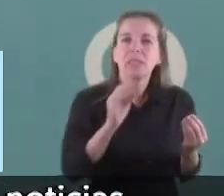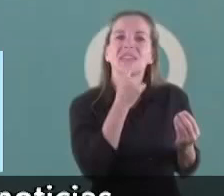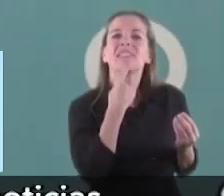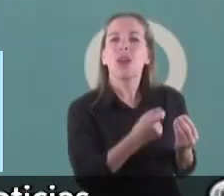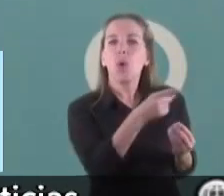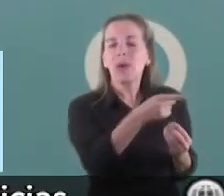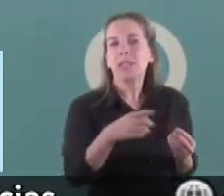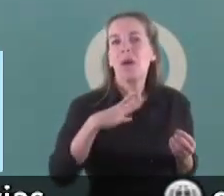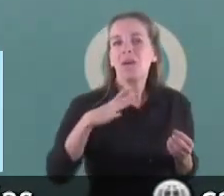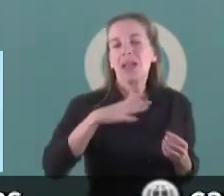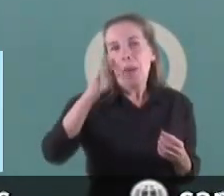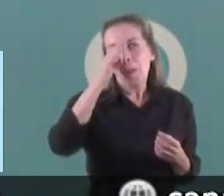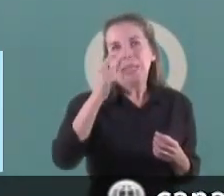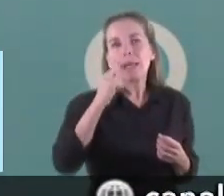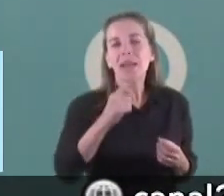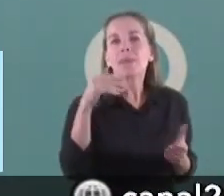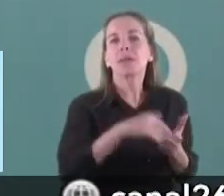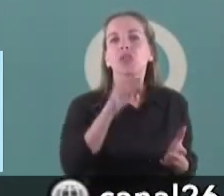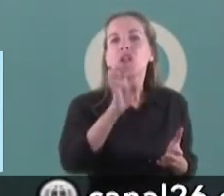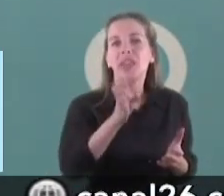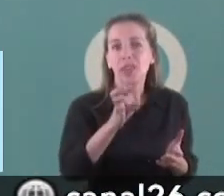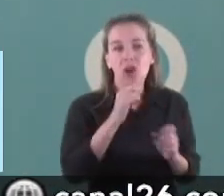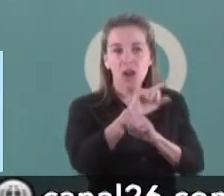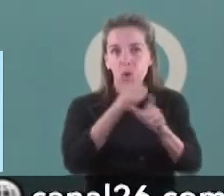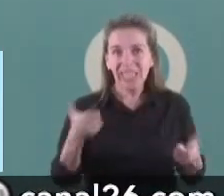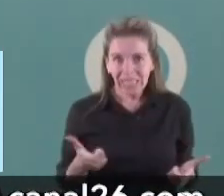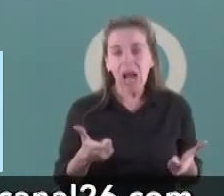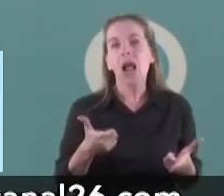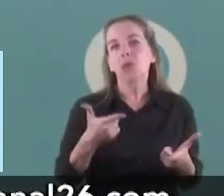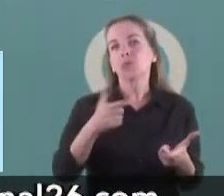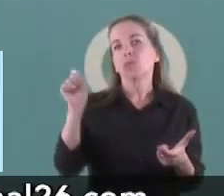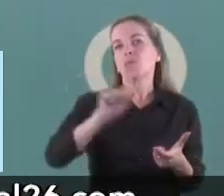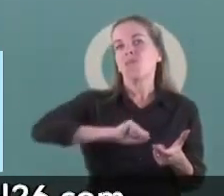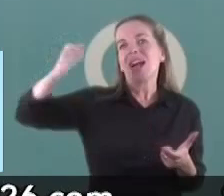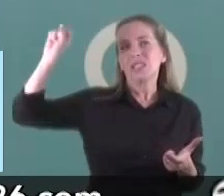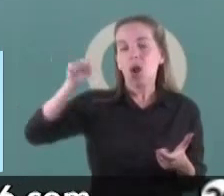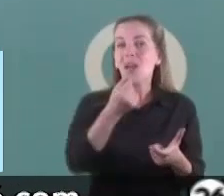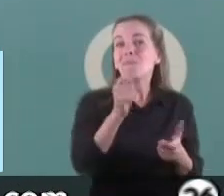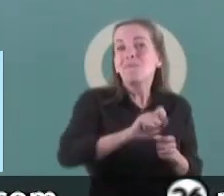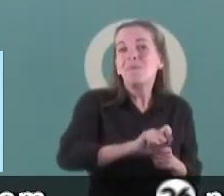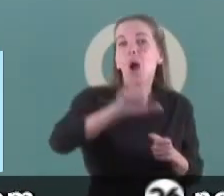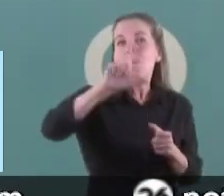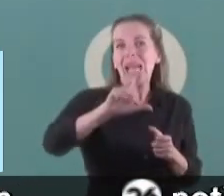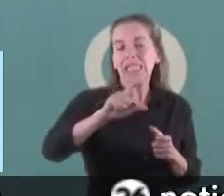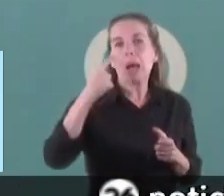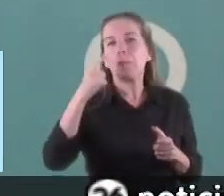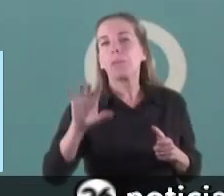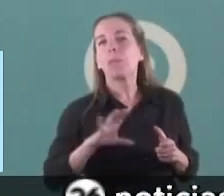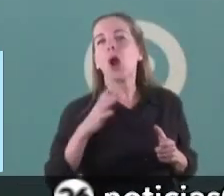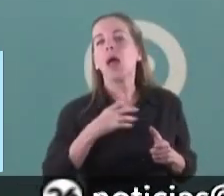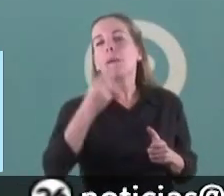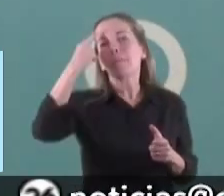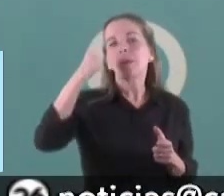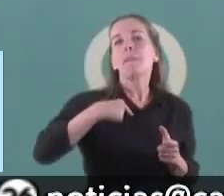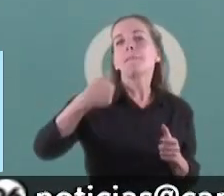dólares no los tienen van a tener que devaluar y los precios se adelantan una devaluación que nunca que